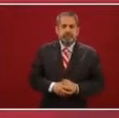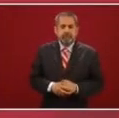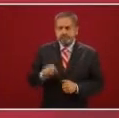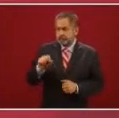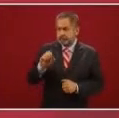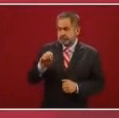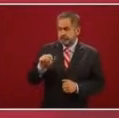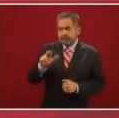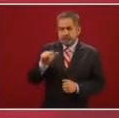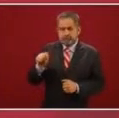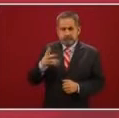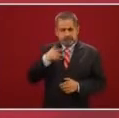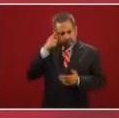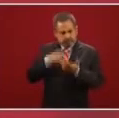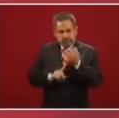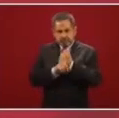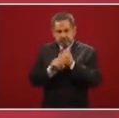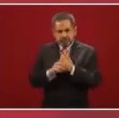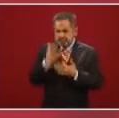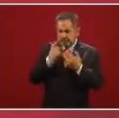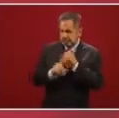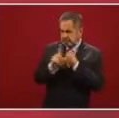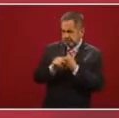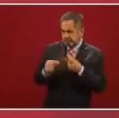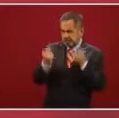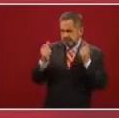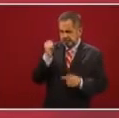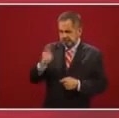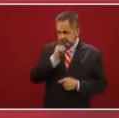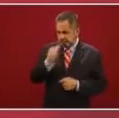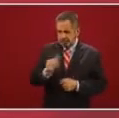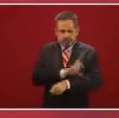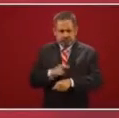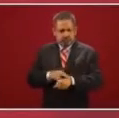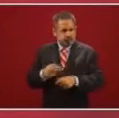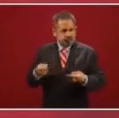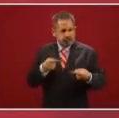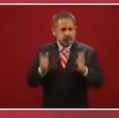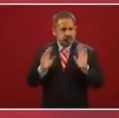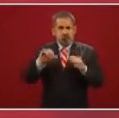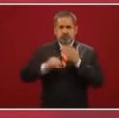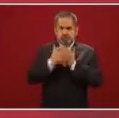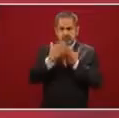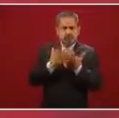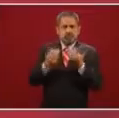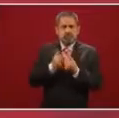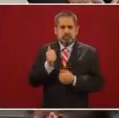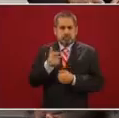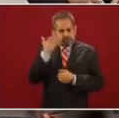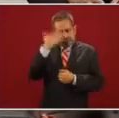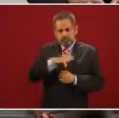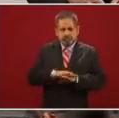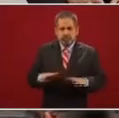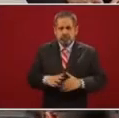Semarnat, yo creo que tuvo una dificultad, no hay ningún problema con ellos, estamos coordinados, estuvo esta mañana y conoce lo que se habló el día